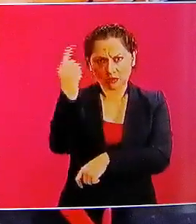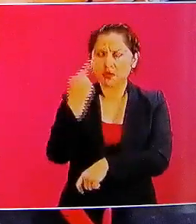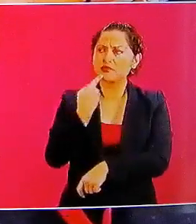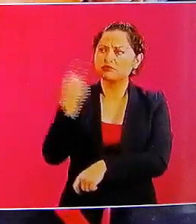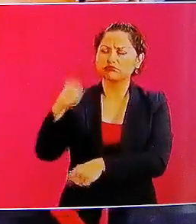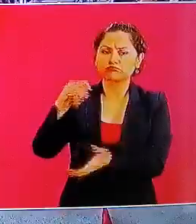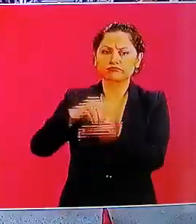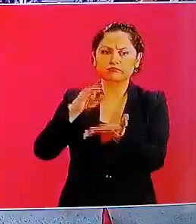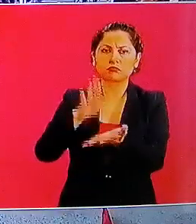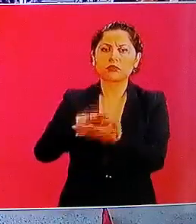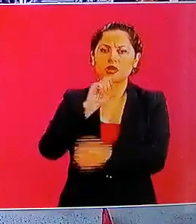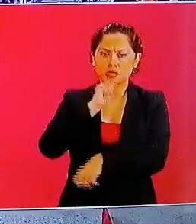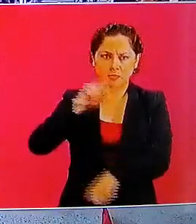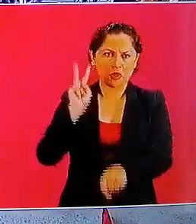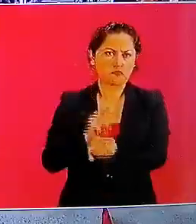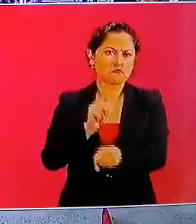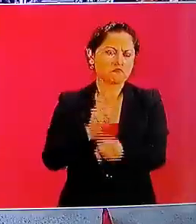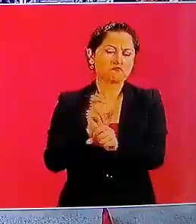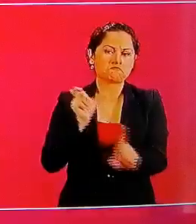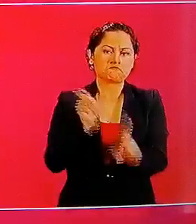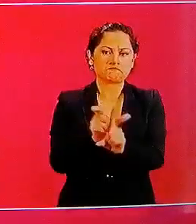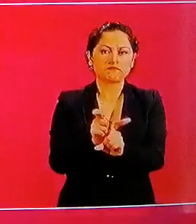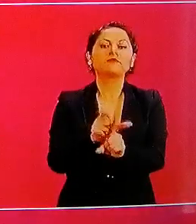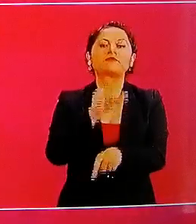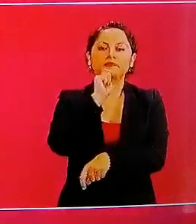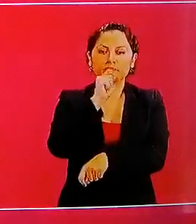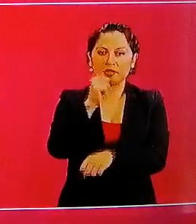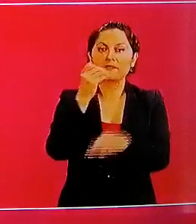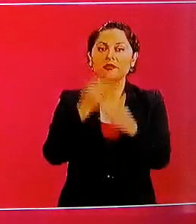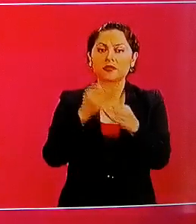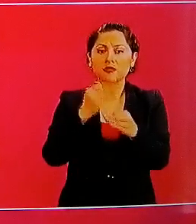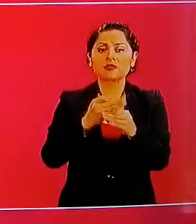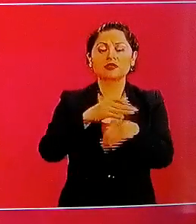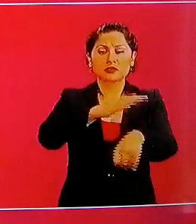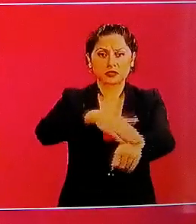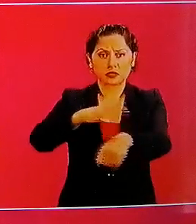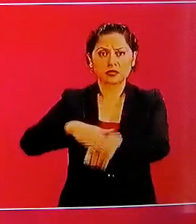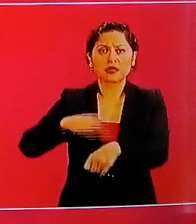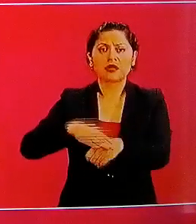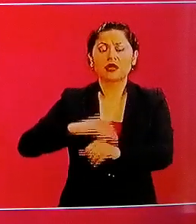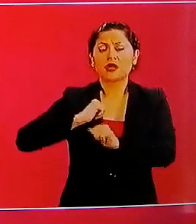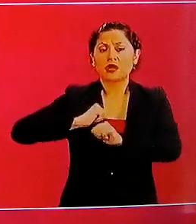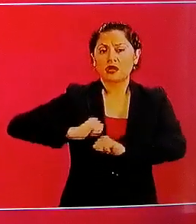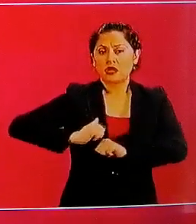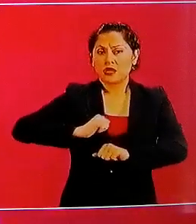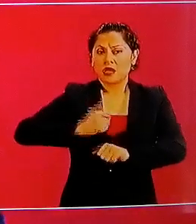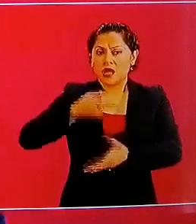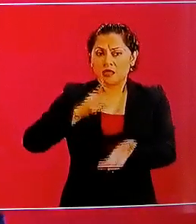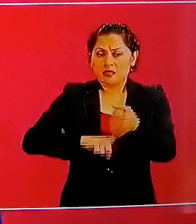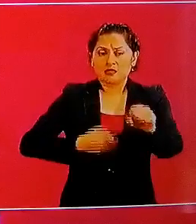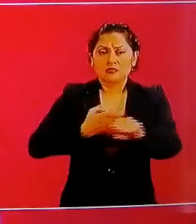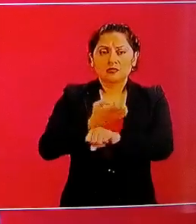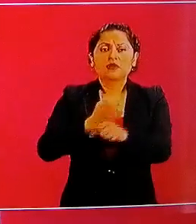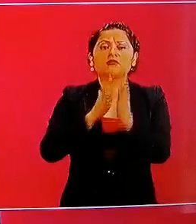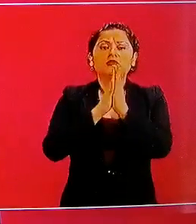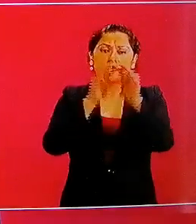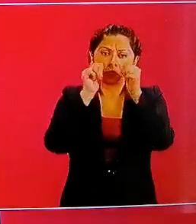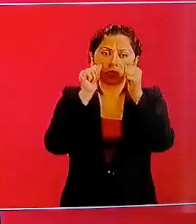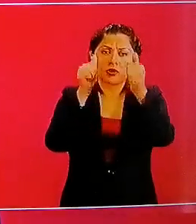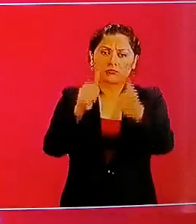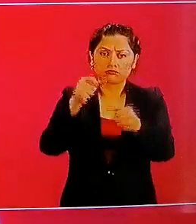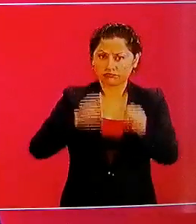en este momento se trata de protegerlos. Y por eso a las autoridades locales también pedirles eso, que estén atentos, como lo estamos haciendo por aquí, por ejemplo,